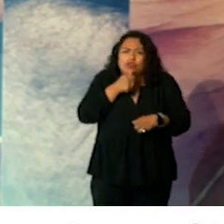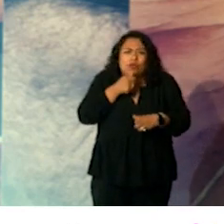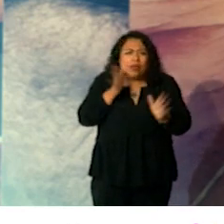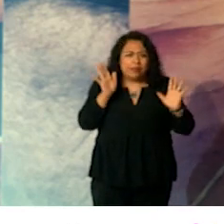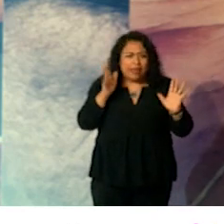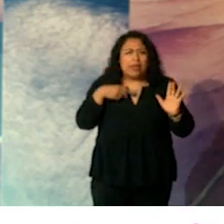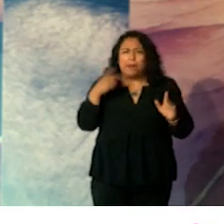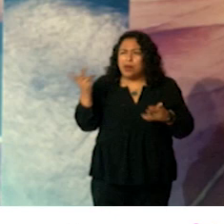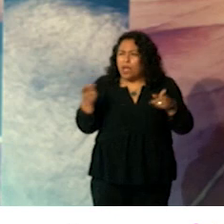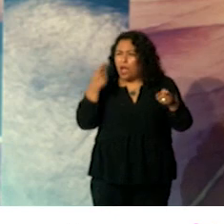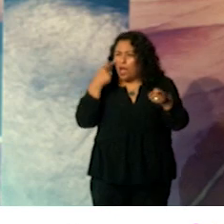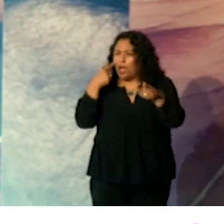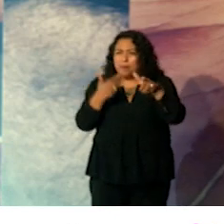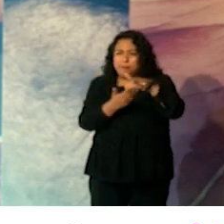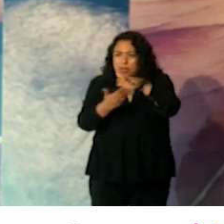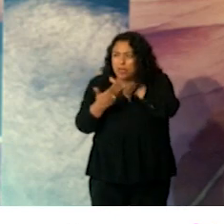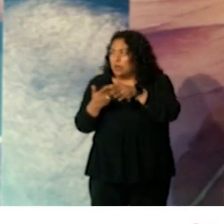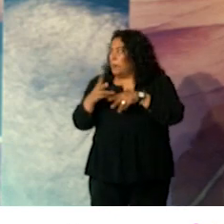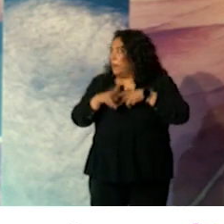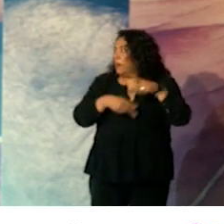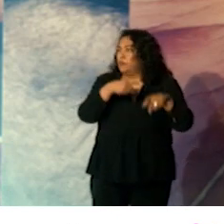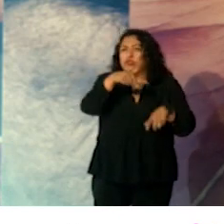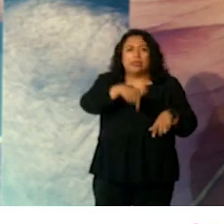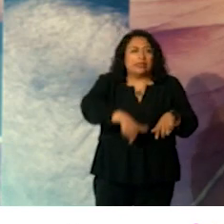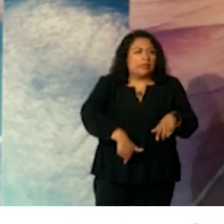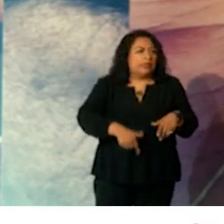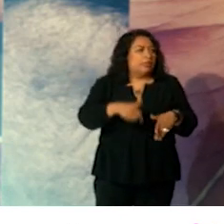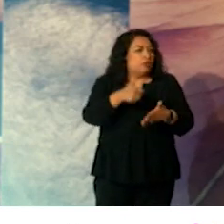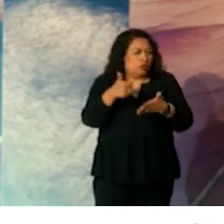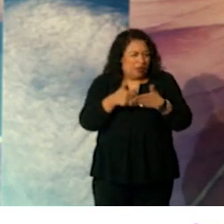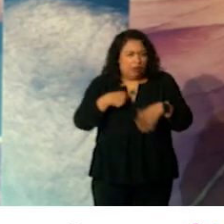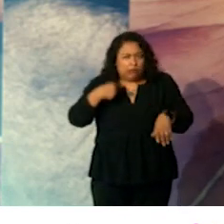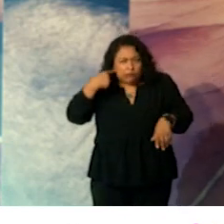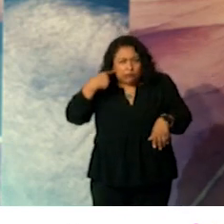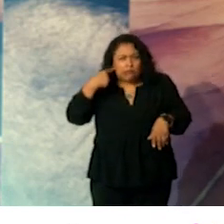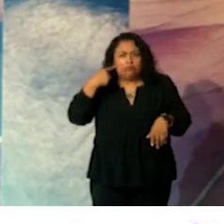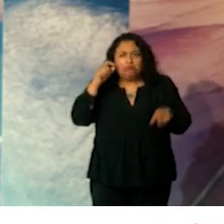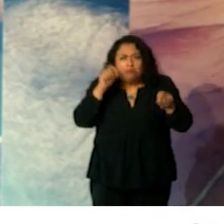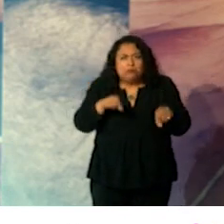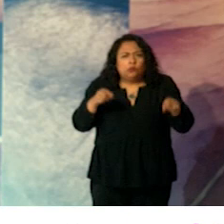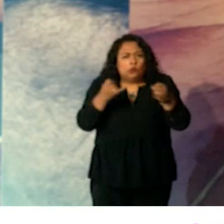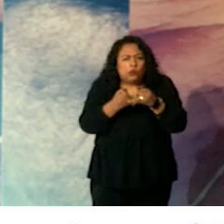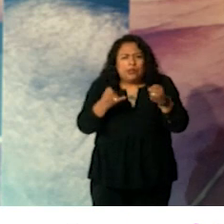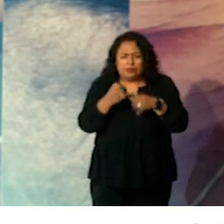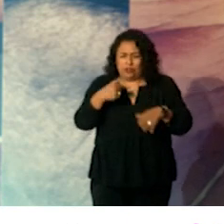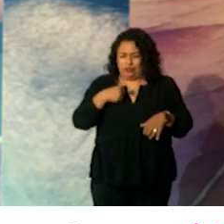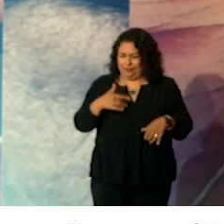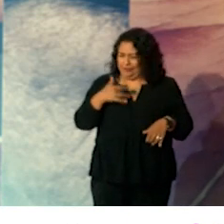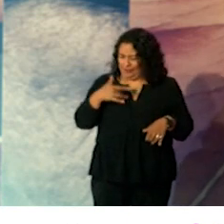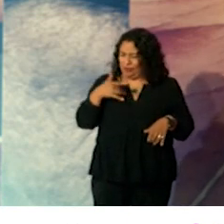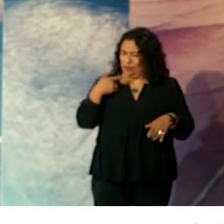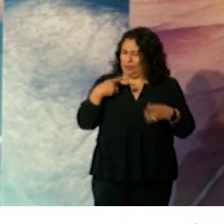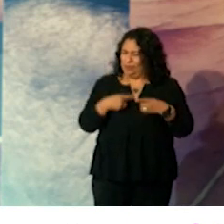pregunta que yo escucho en todas las mesas cuando vamos aquí en las ciudades, ¿no? Y yo tengo una percepción